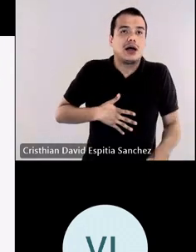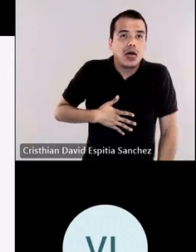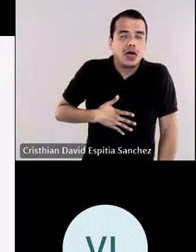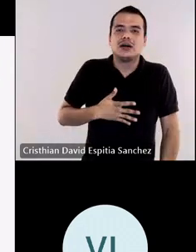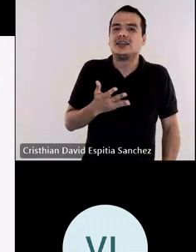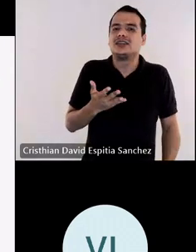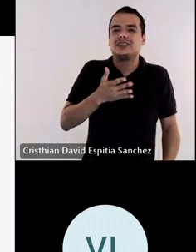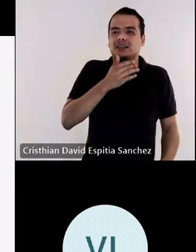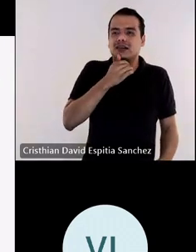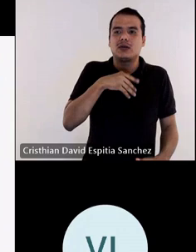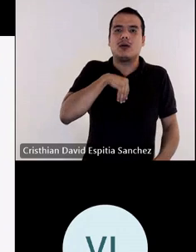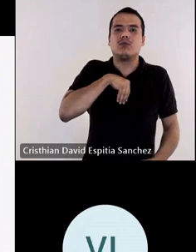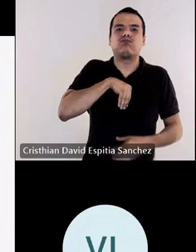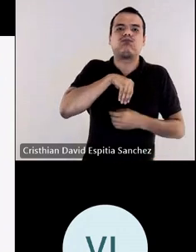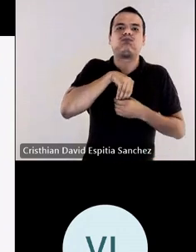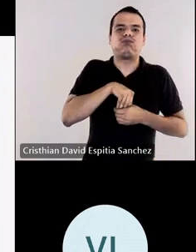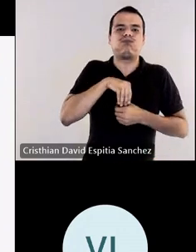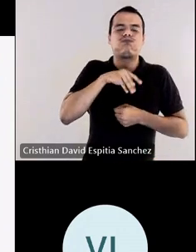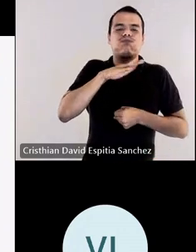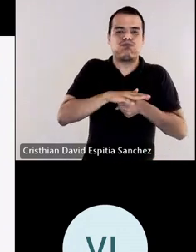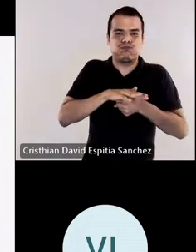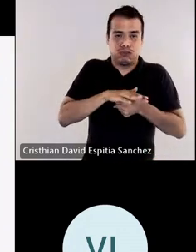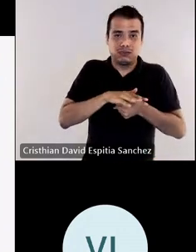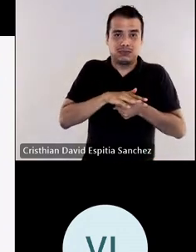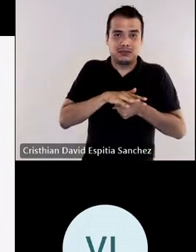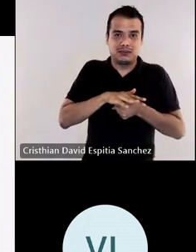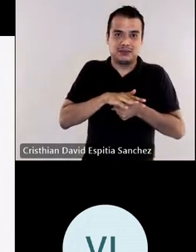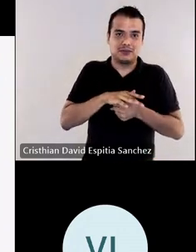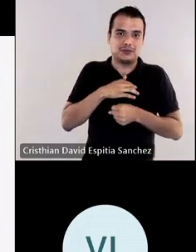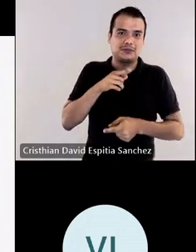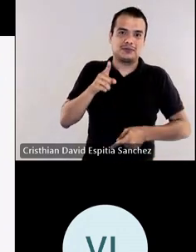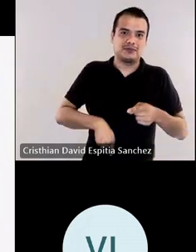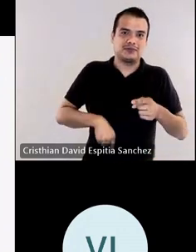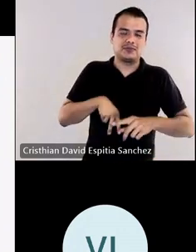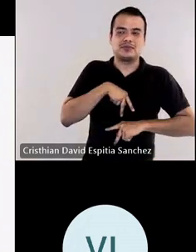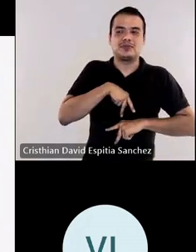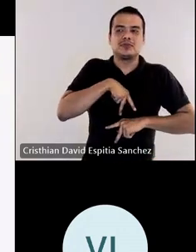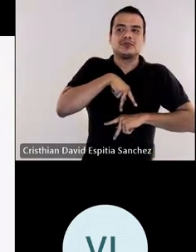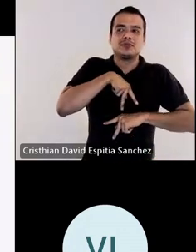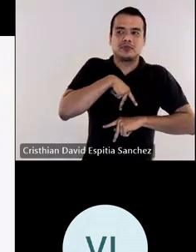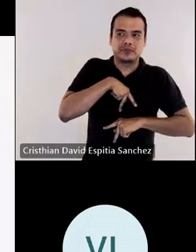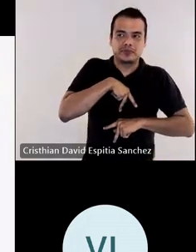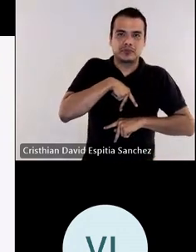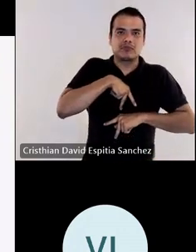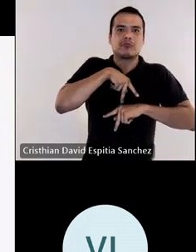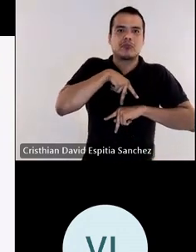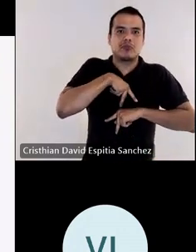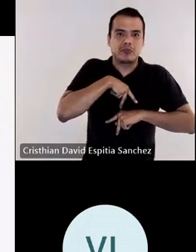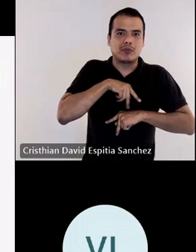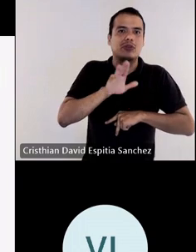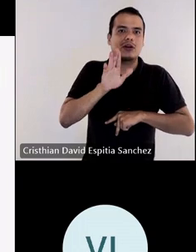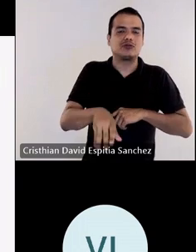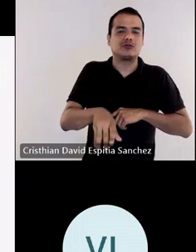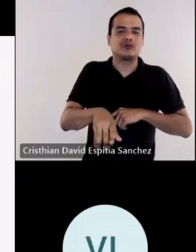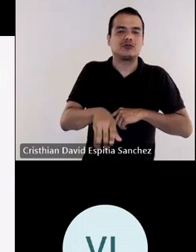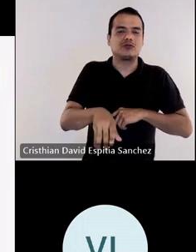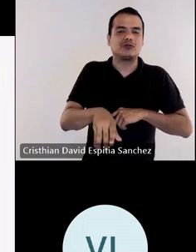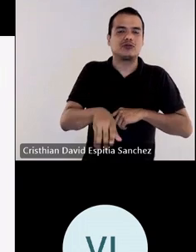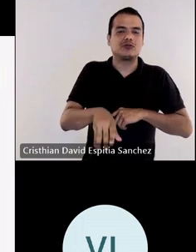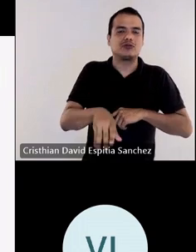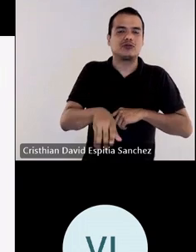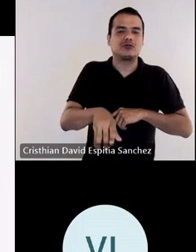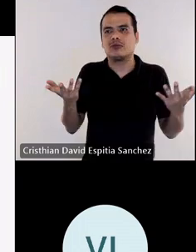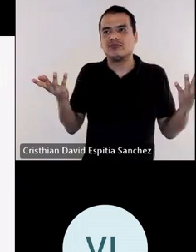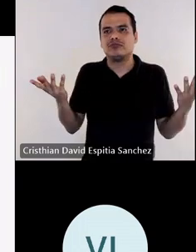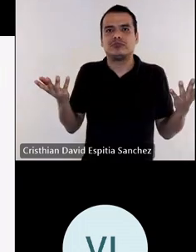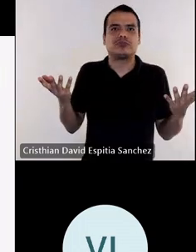esa partícula está limitando totalmente el paso de la respiración y no puede producir voz. Vamos a encontrar dificultad para respirar, se empieza